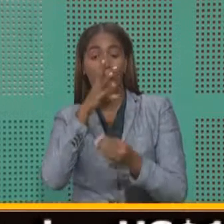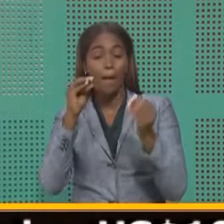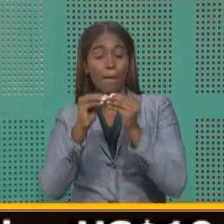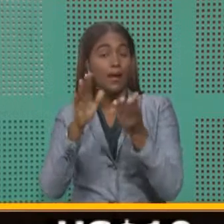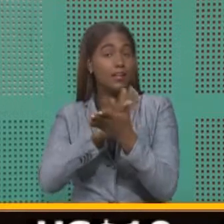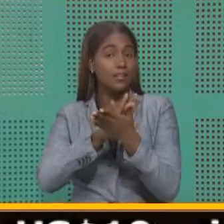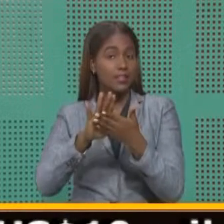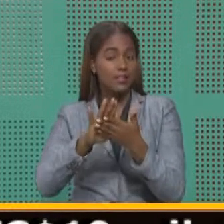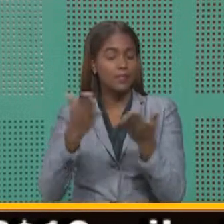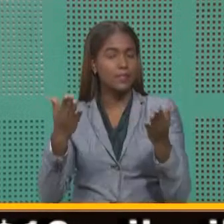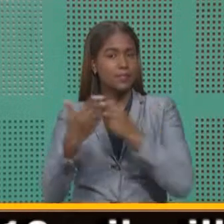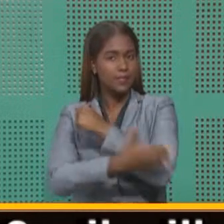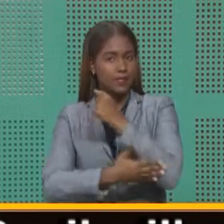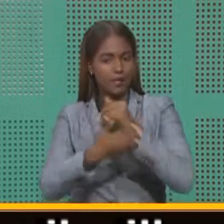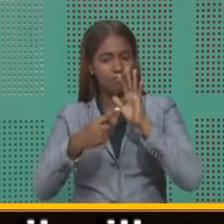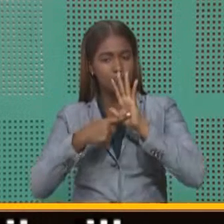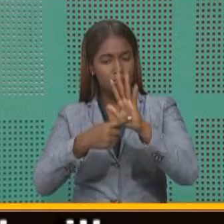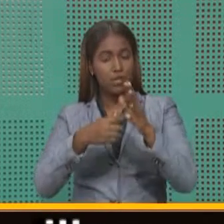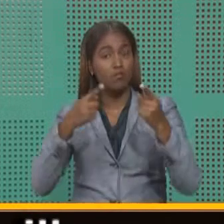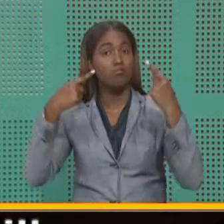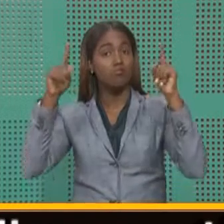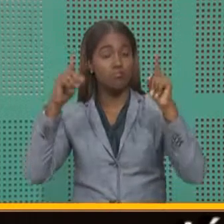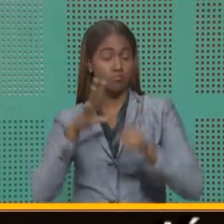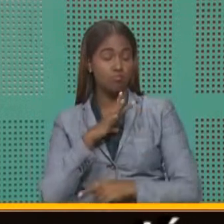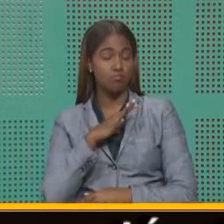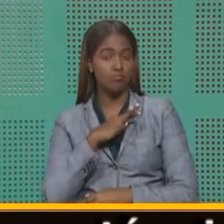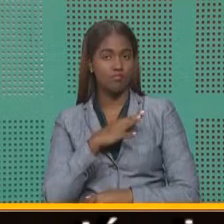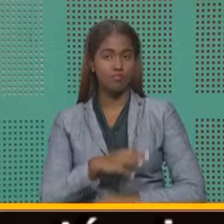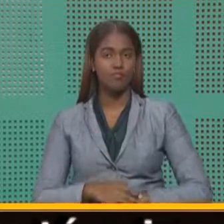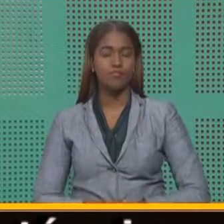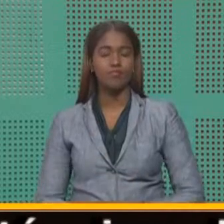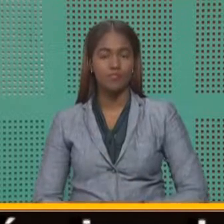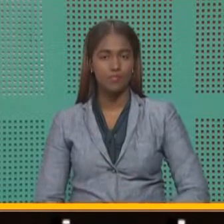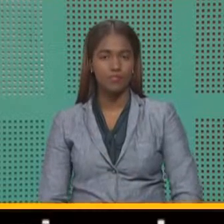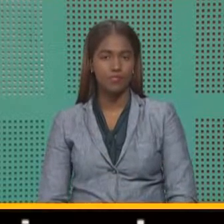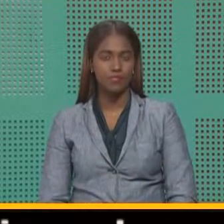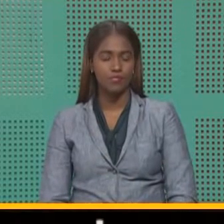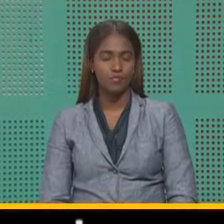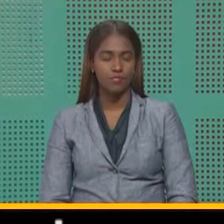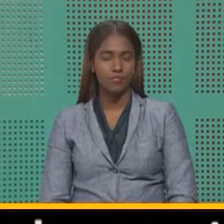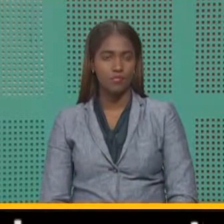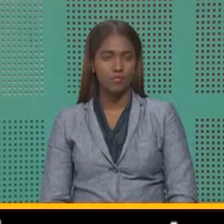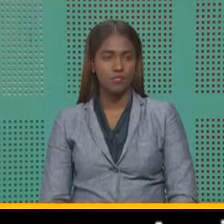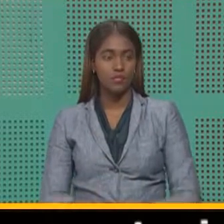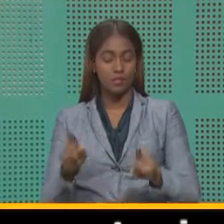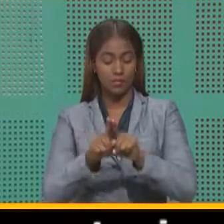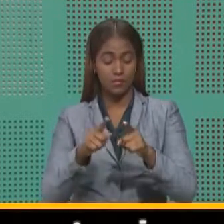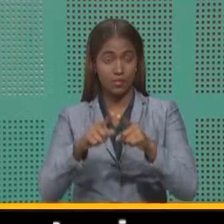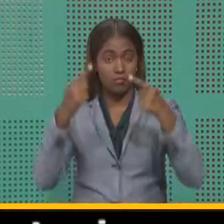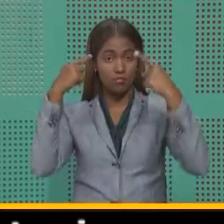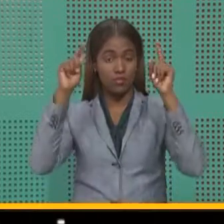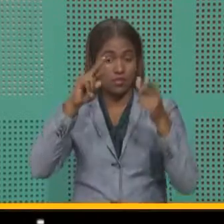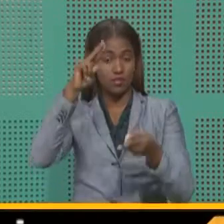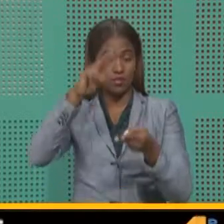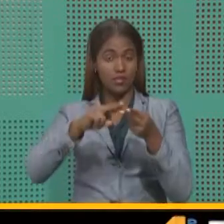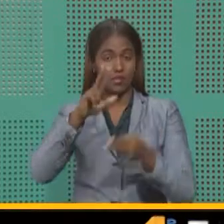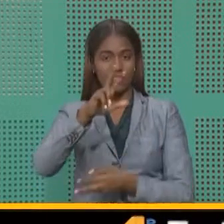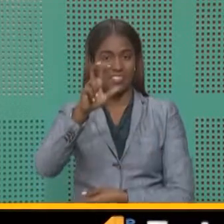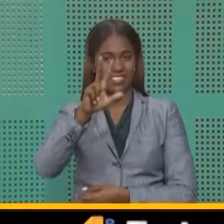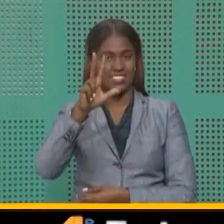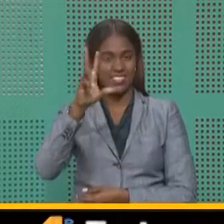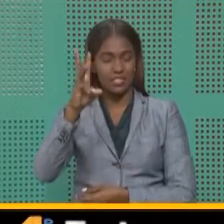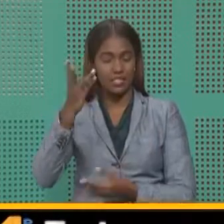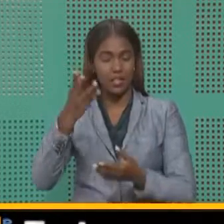el país exhibe grandes logros veamos los detalles también se ha logrado reducir 326 toneladas de